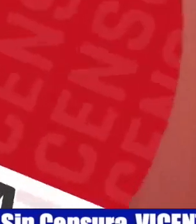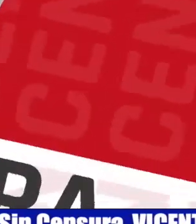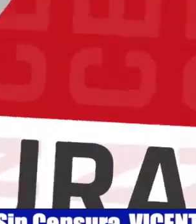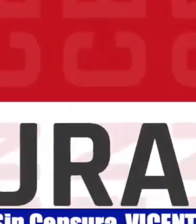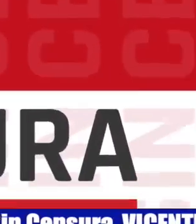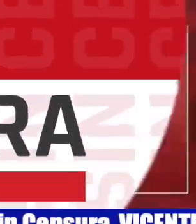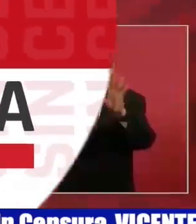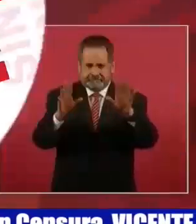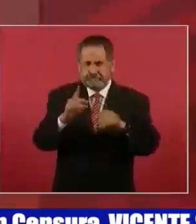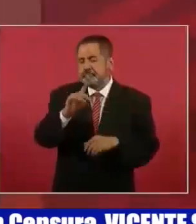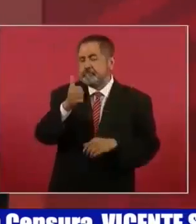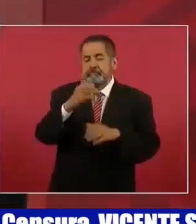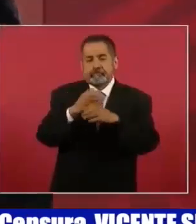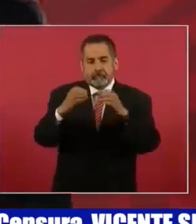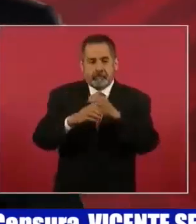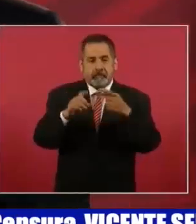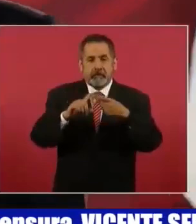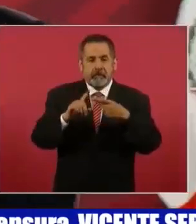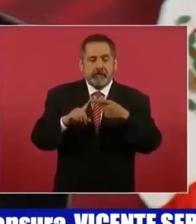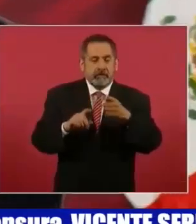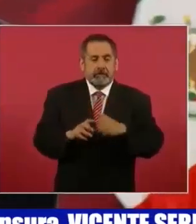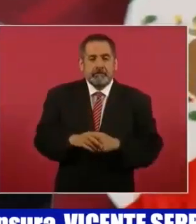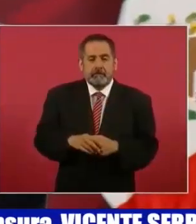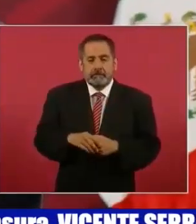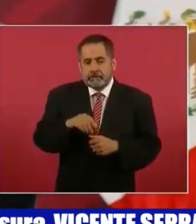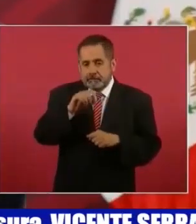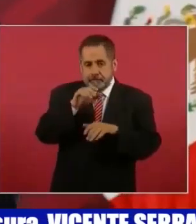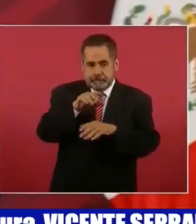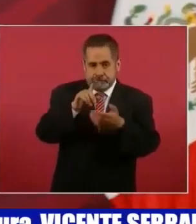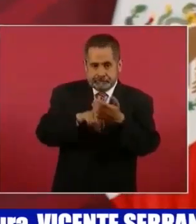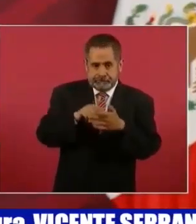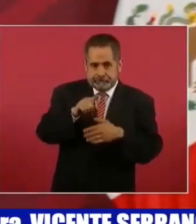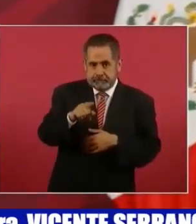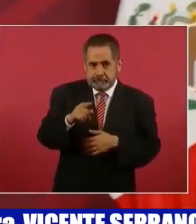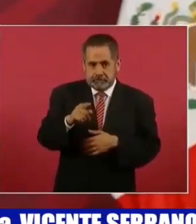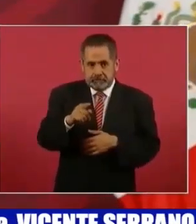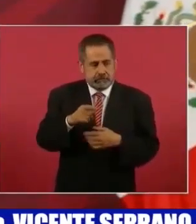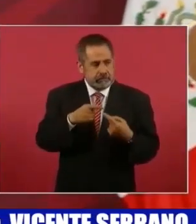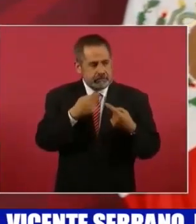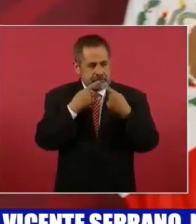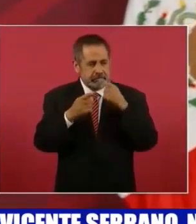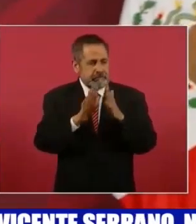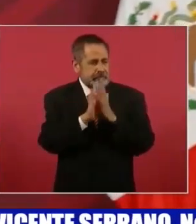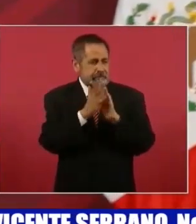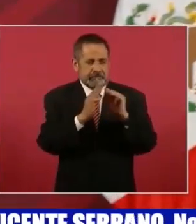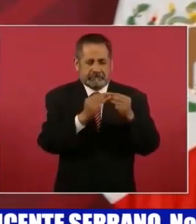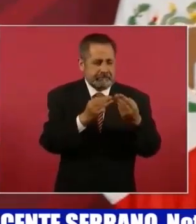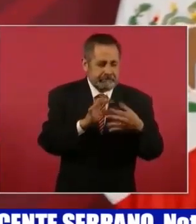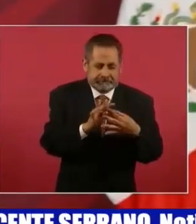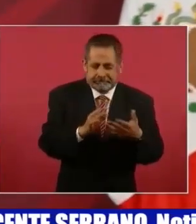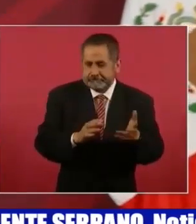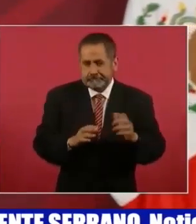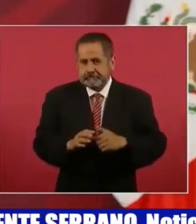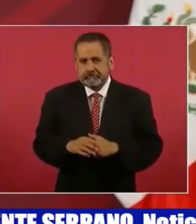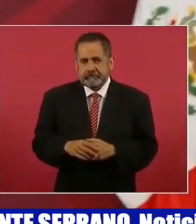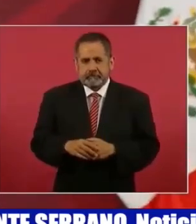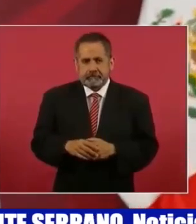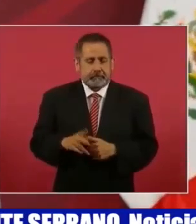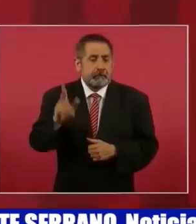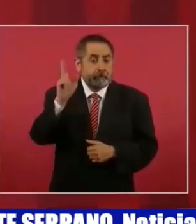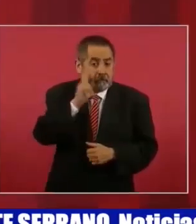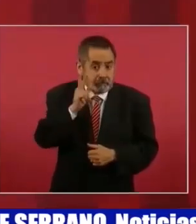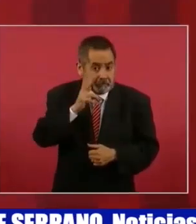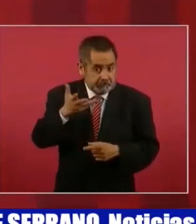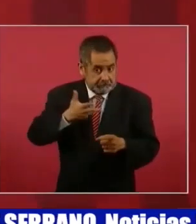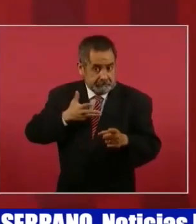Claro, y otra cosa acerca de los vínculos con el narcotráfico. Si tienen